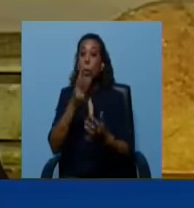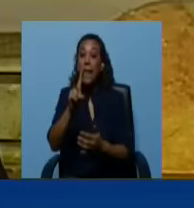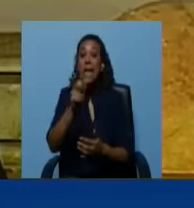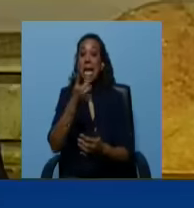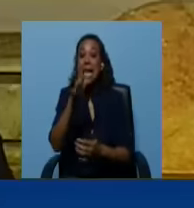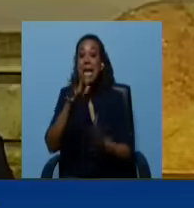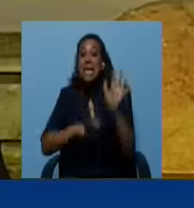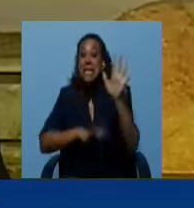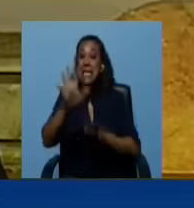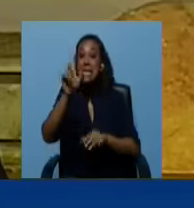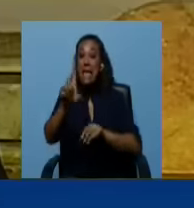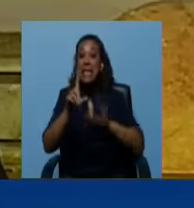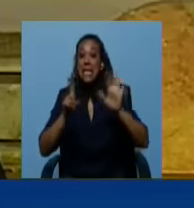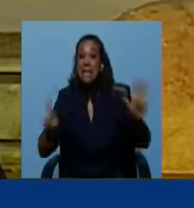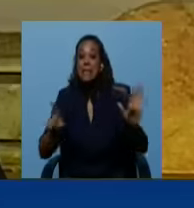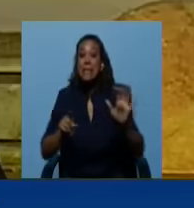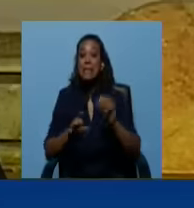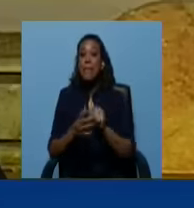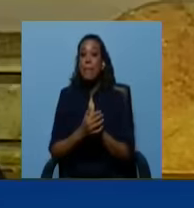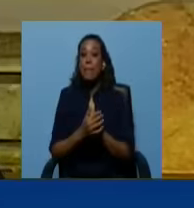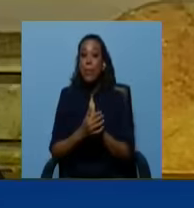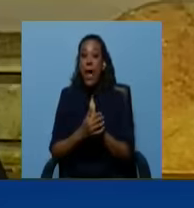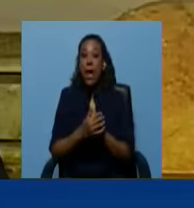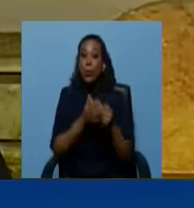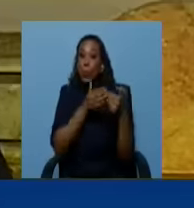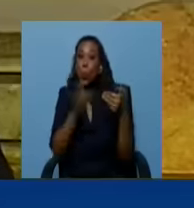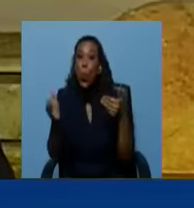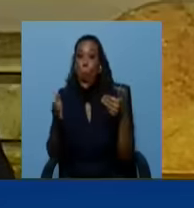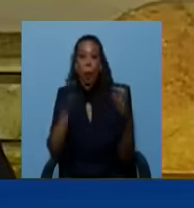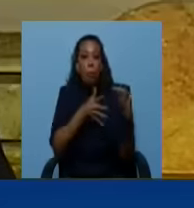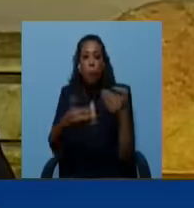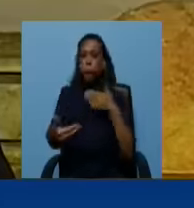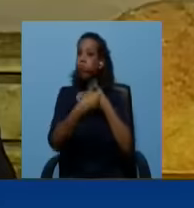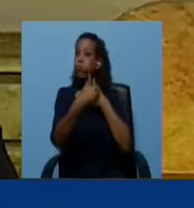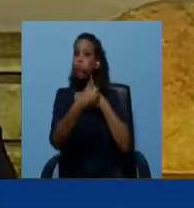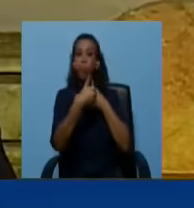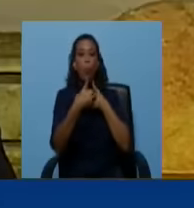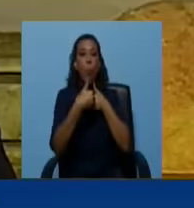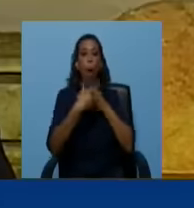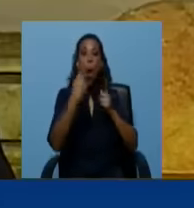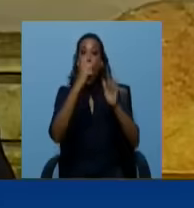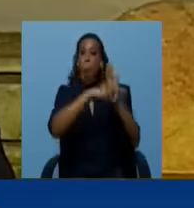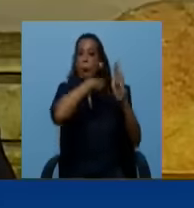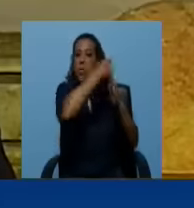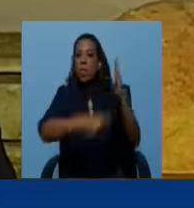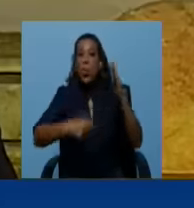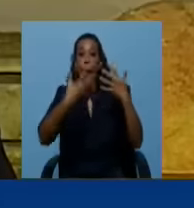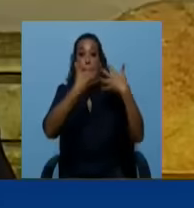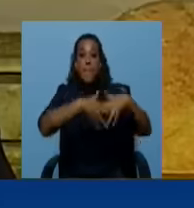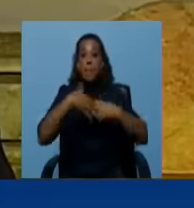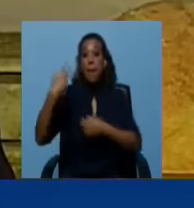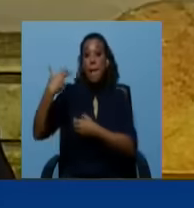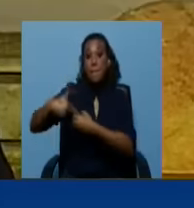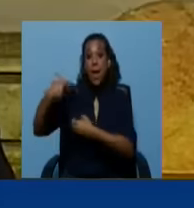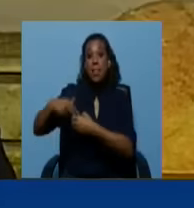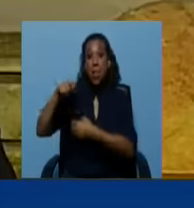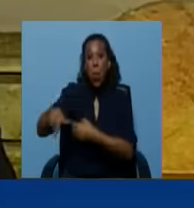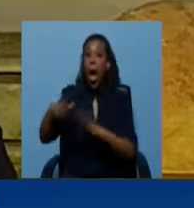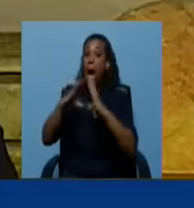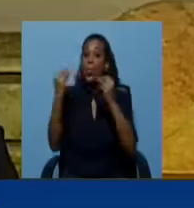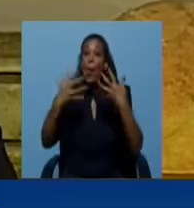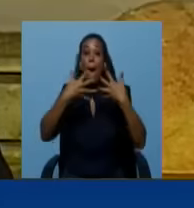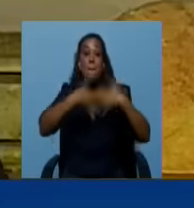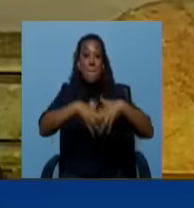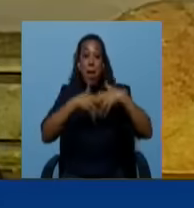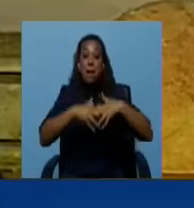14, 15, 16 y a través de las vías directas con las sanciones a la industria petrolera, a todas las